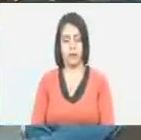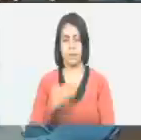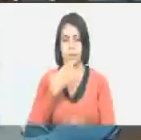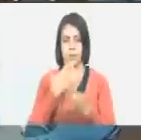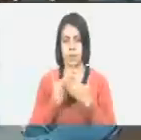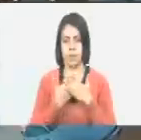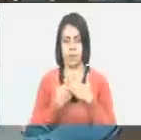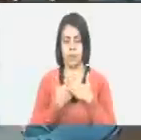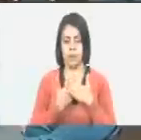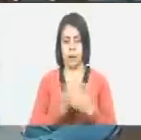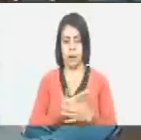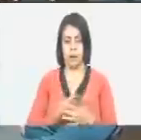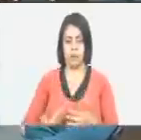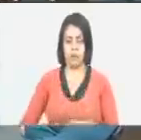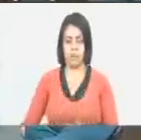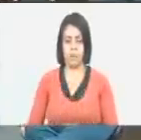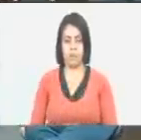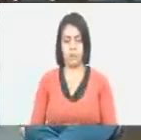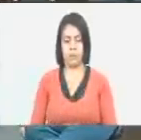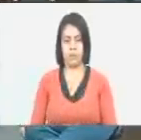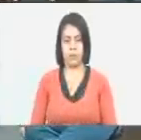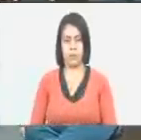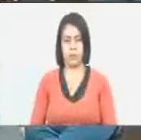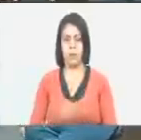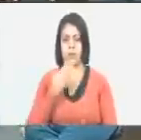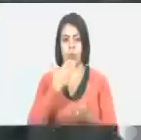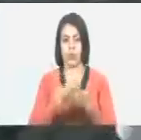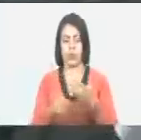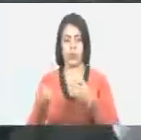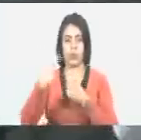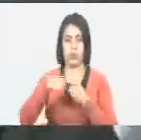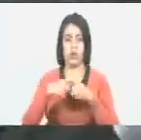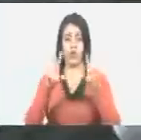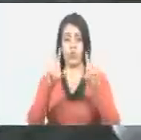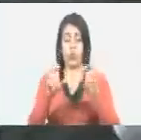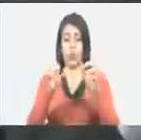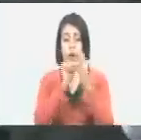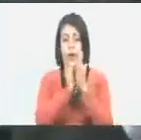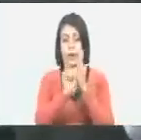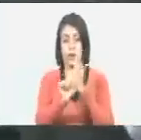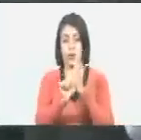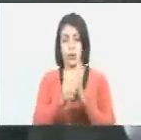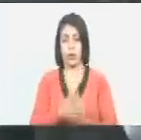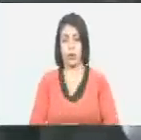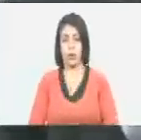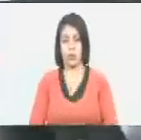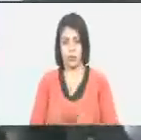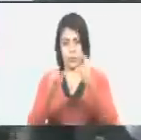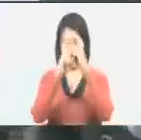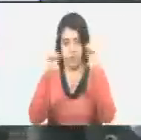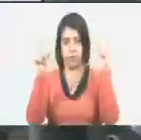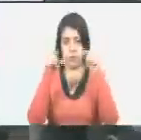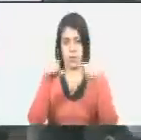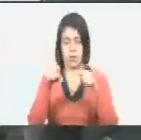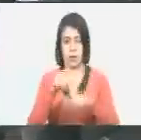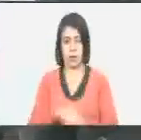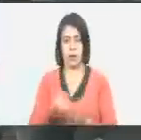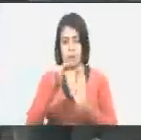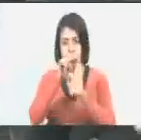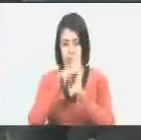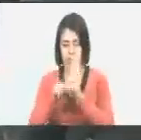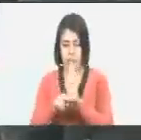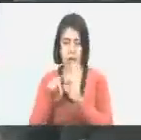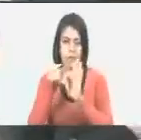Gracias, señor presidente. Es para proponer la incorporación de un nuevo artículo con el epígrafe